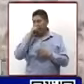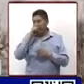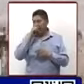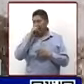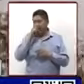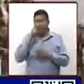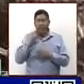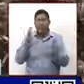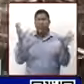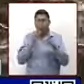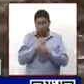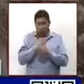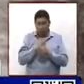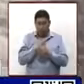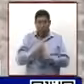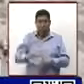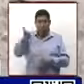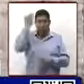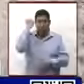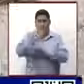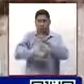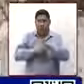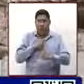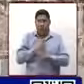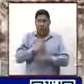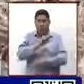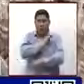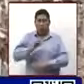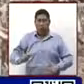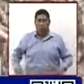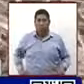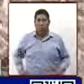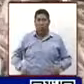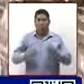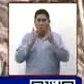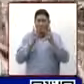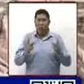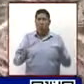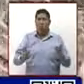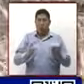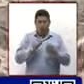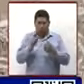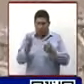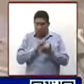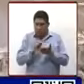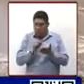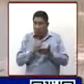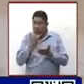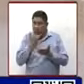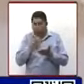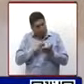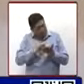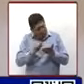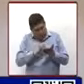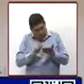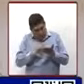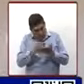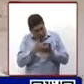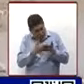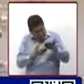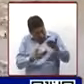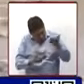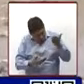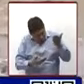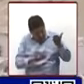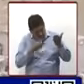durante esta campaña agrícola. Desde la pasada gestión prácticamente la gobernación ha venido cuantificando todos los daños que se han presentado prácticamente en todo